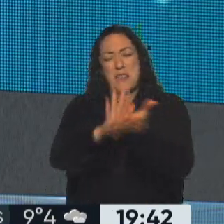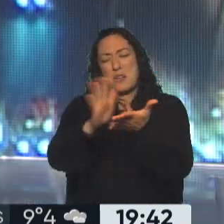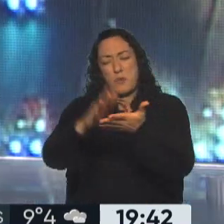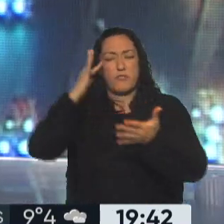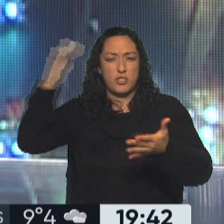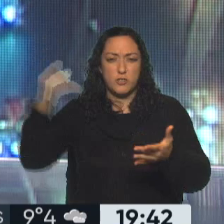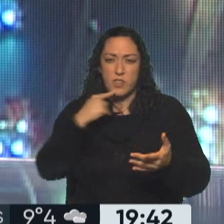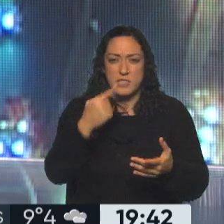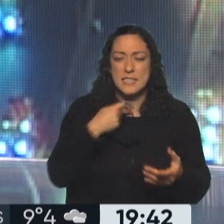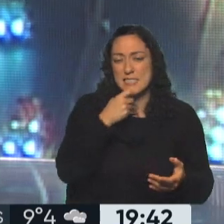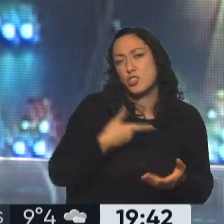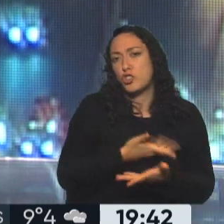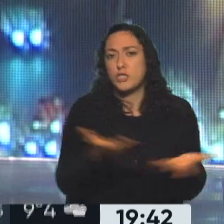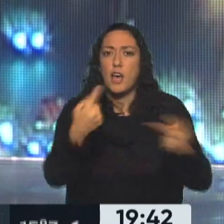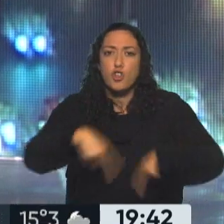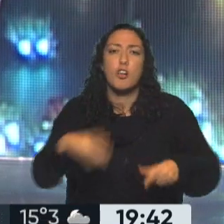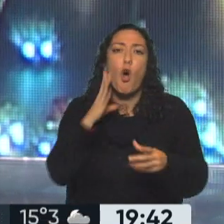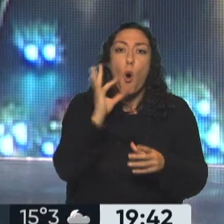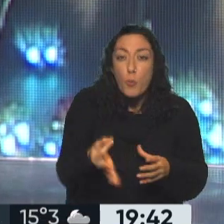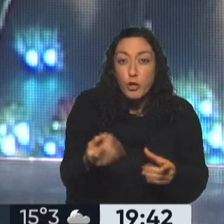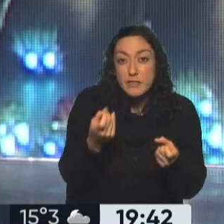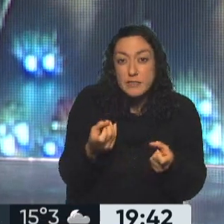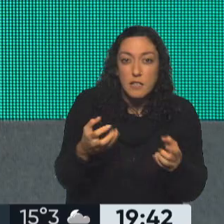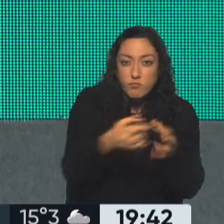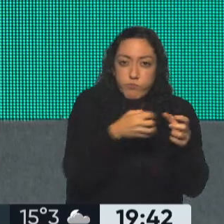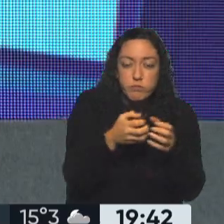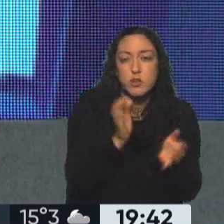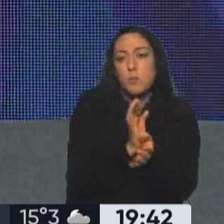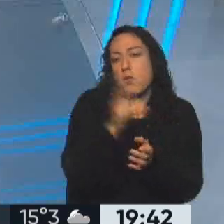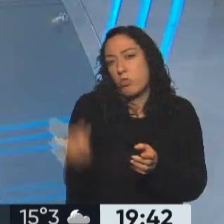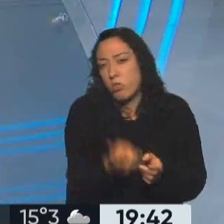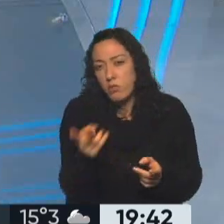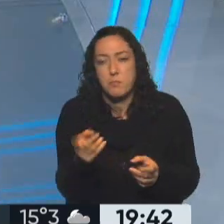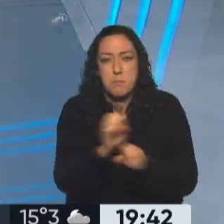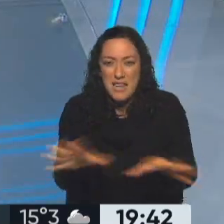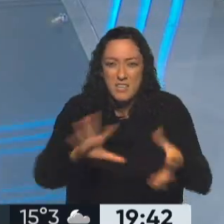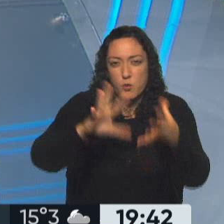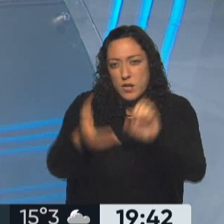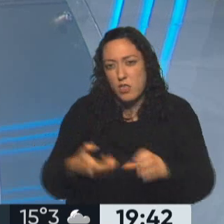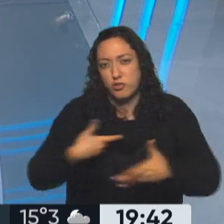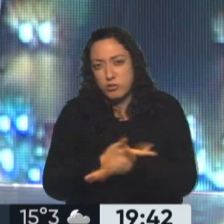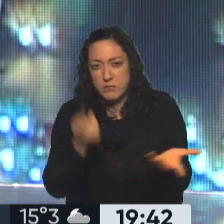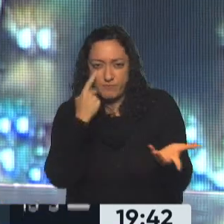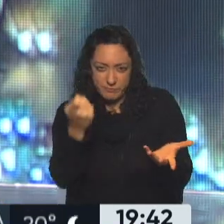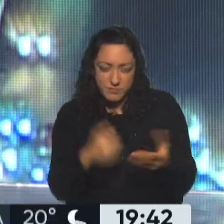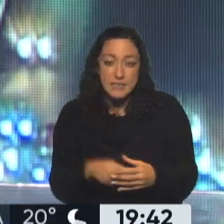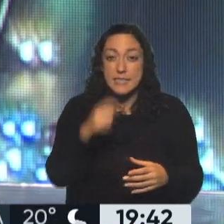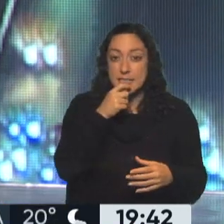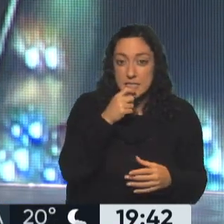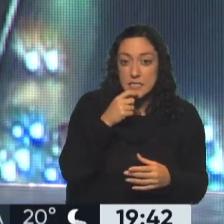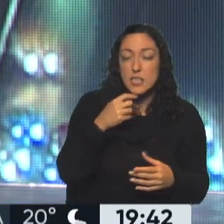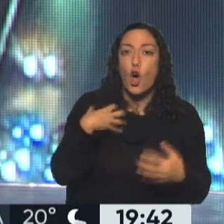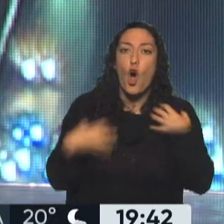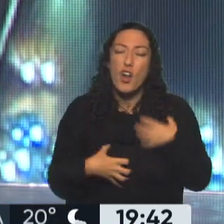una sociedad tiene que discutir lo obvio, es sinónimo de su decrepitud. Perfecto. Entonces, cuando vos tenés que estar discutiendo, por ejemplo, la pertenencia de tus